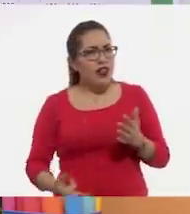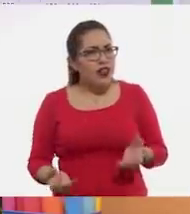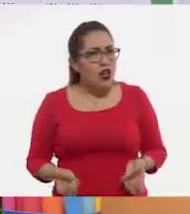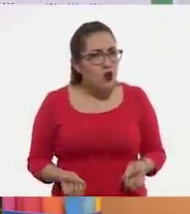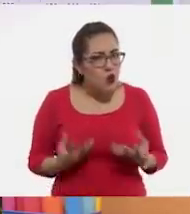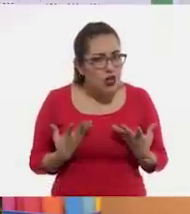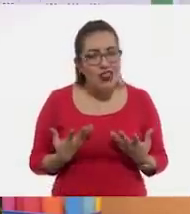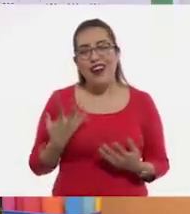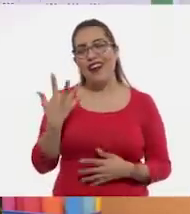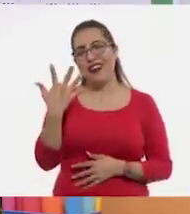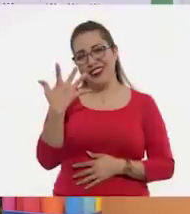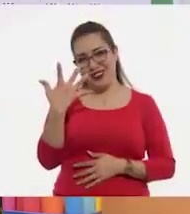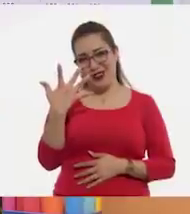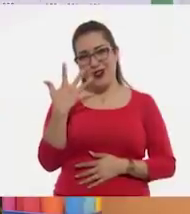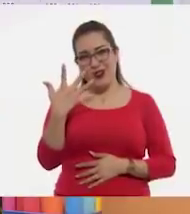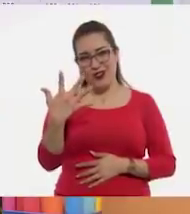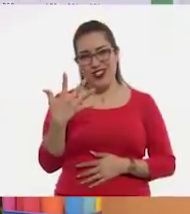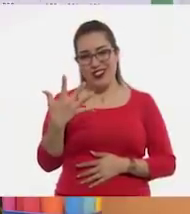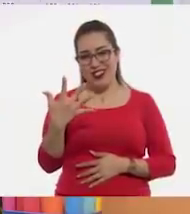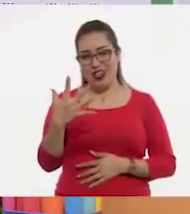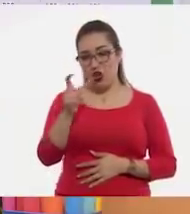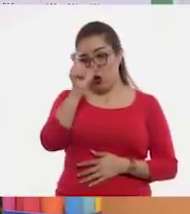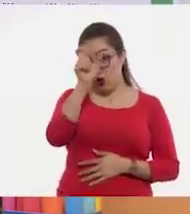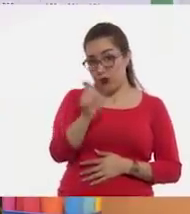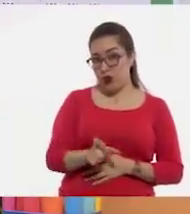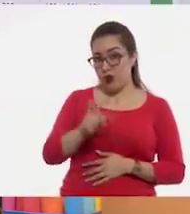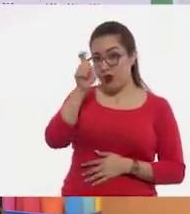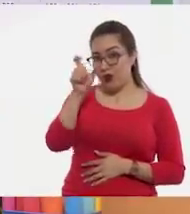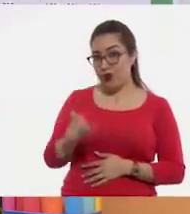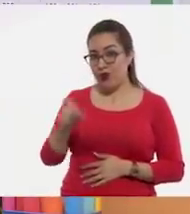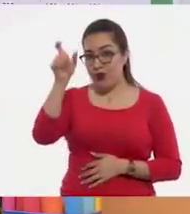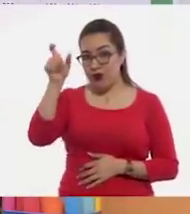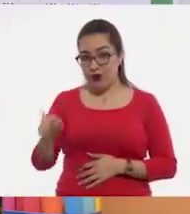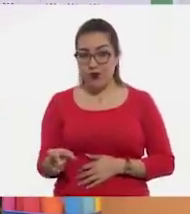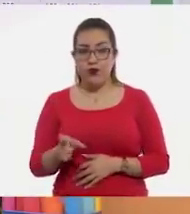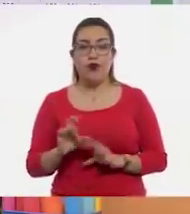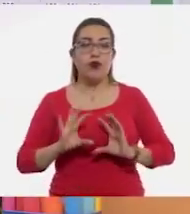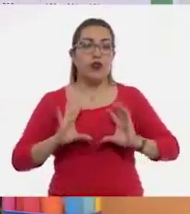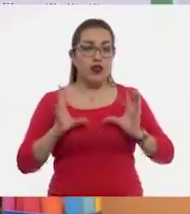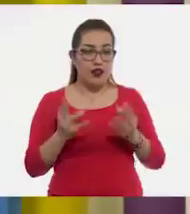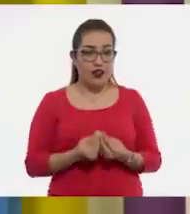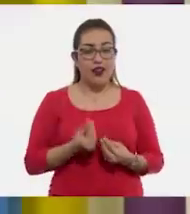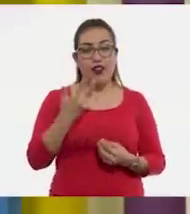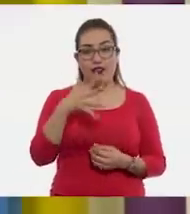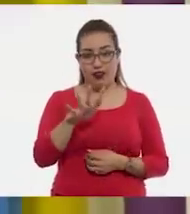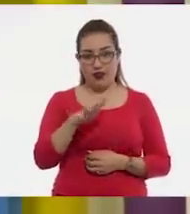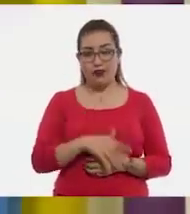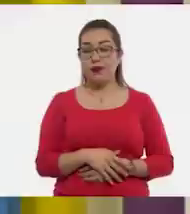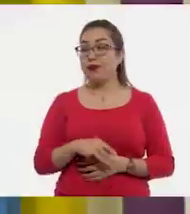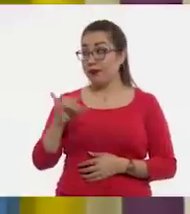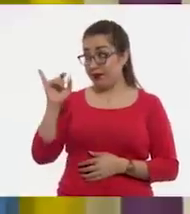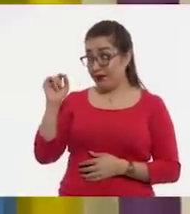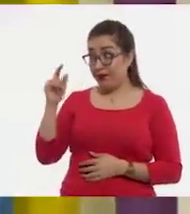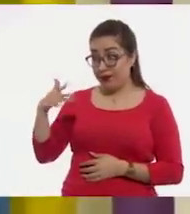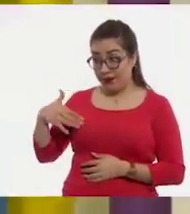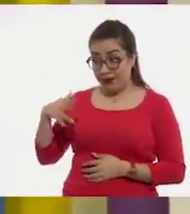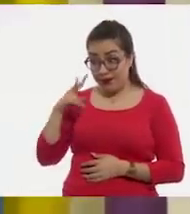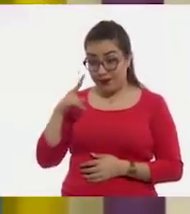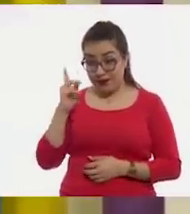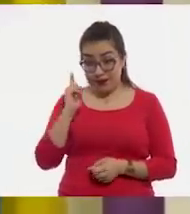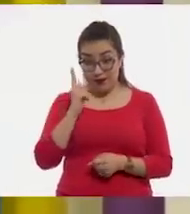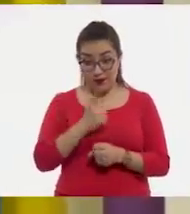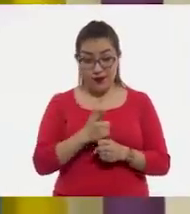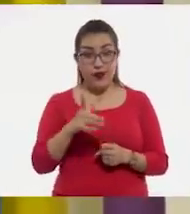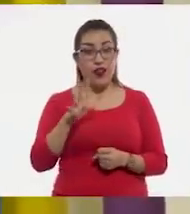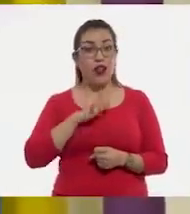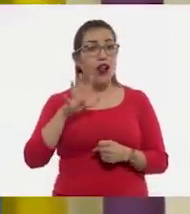otras 5 tiras con 10 cuadritos o una decena. y te das cuenta que lo que estamos construyendo son